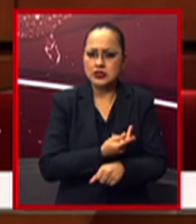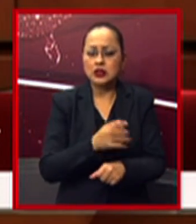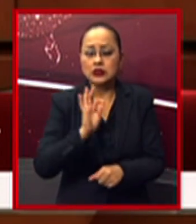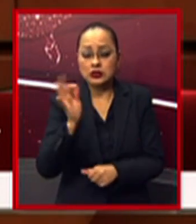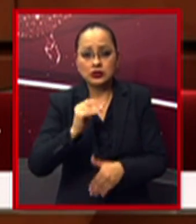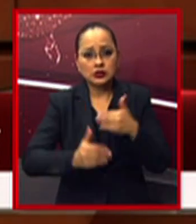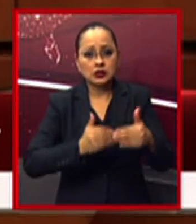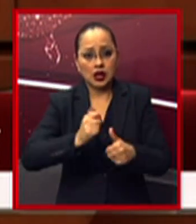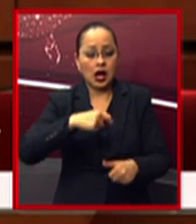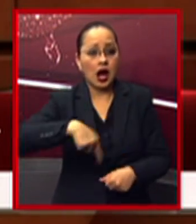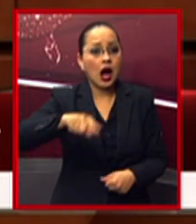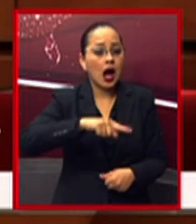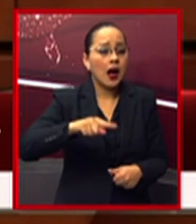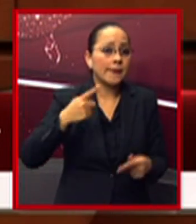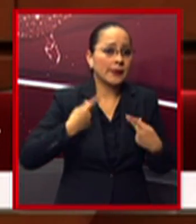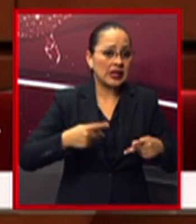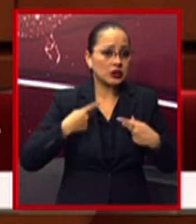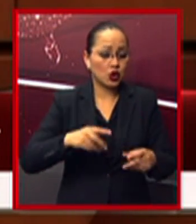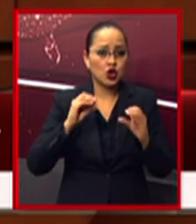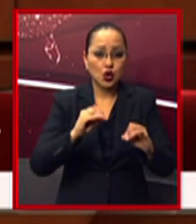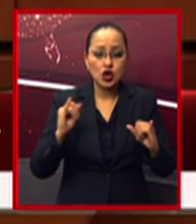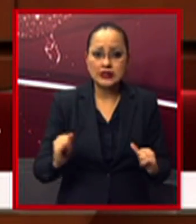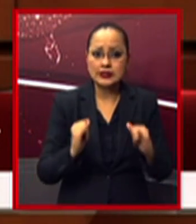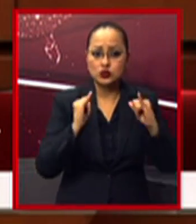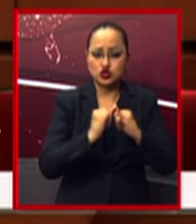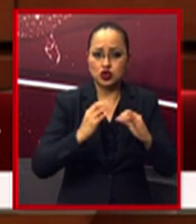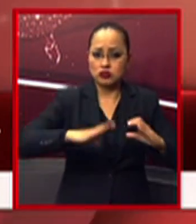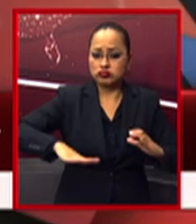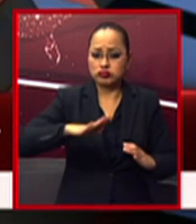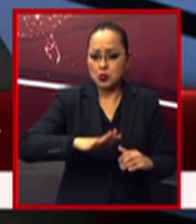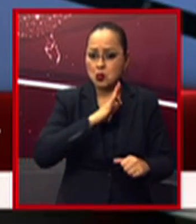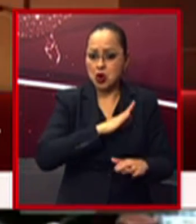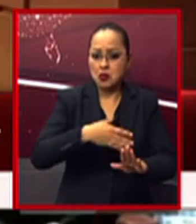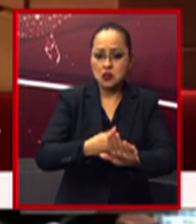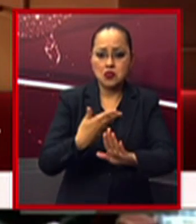pudieran afectar a personas e instituciones civiles.